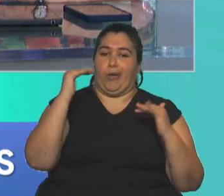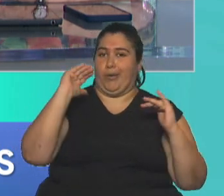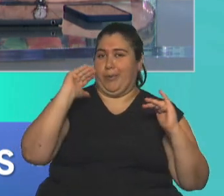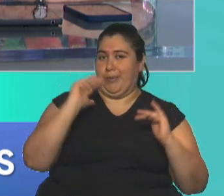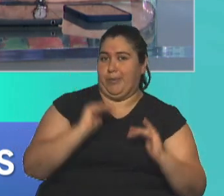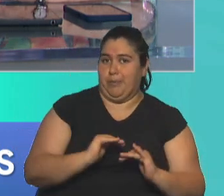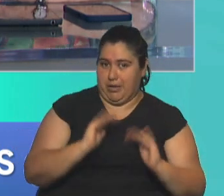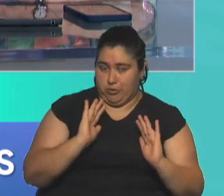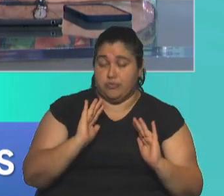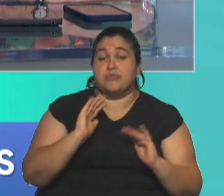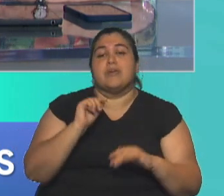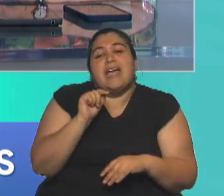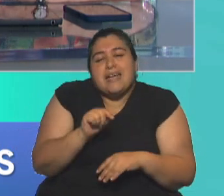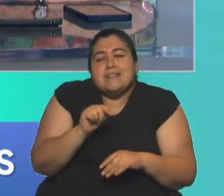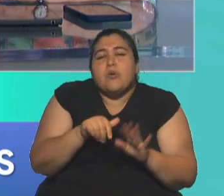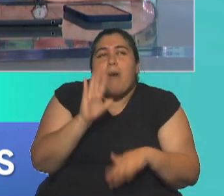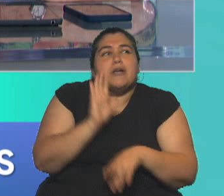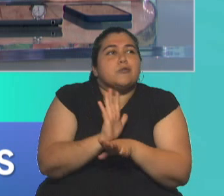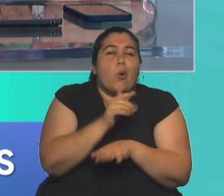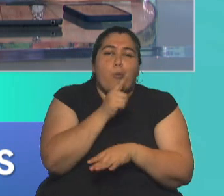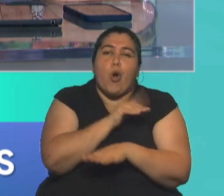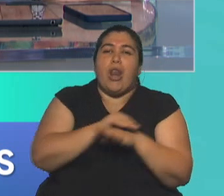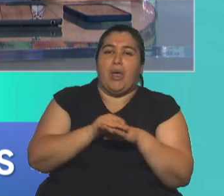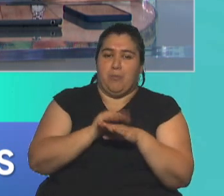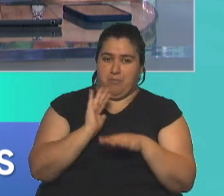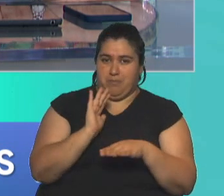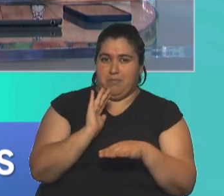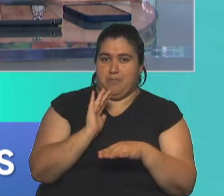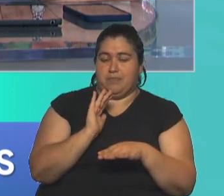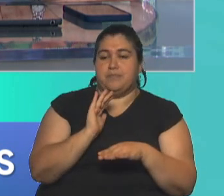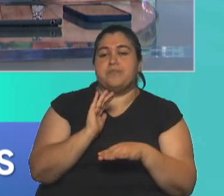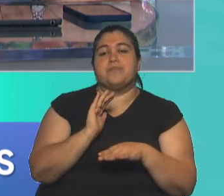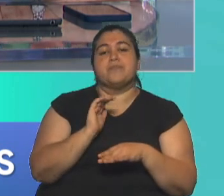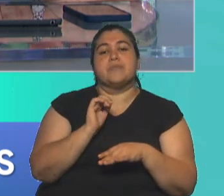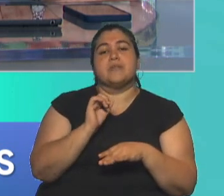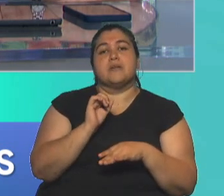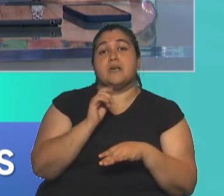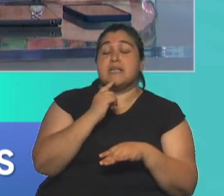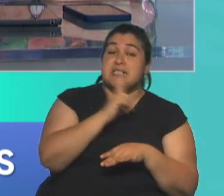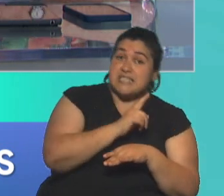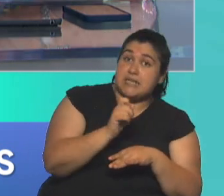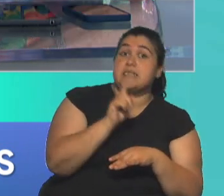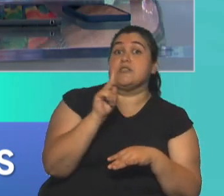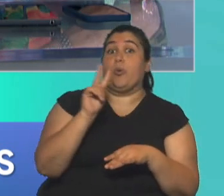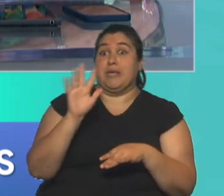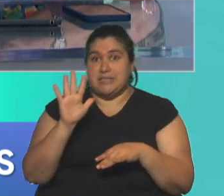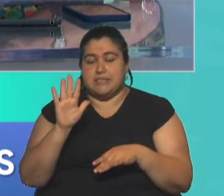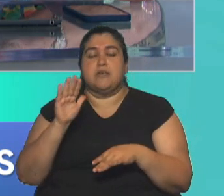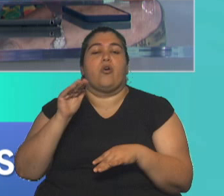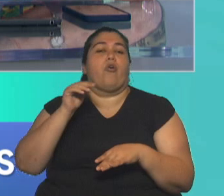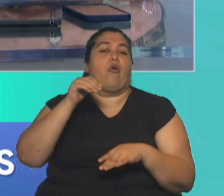de sangre. Ese sería el límite, digamos, que marca cuando ya hay entre 100 y 125, se